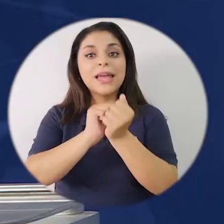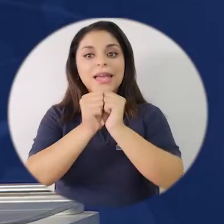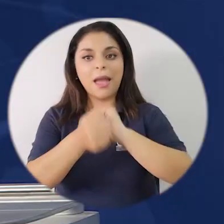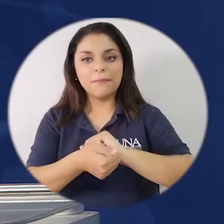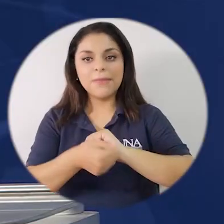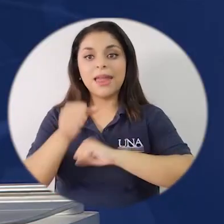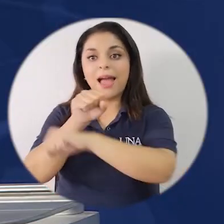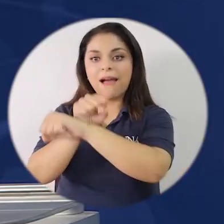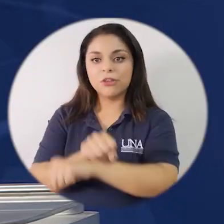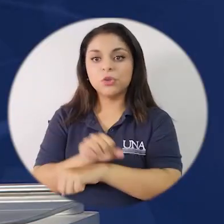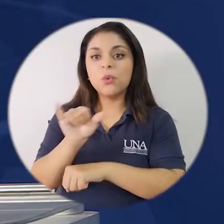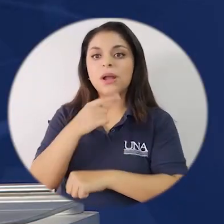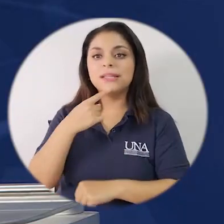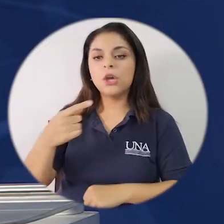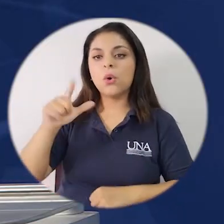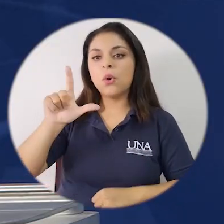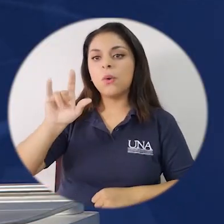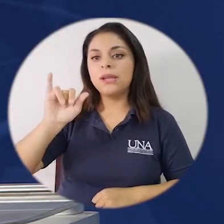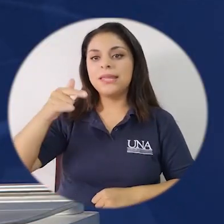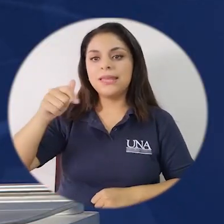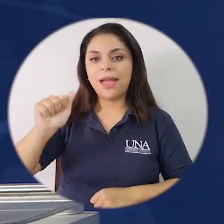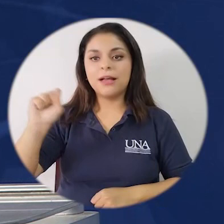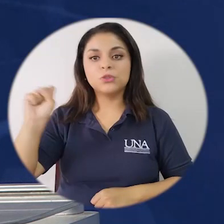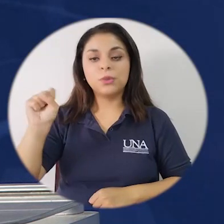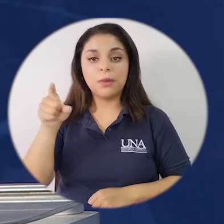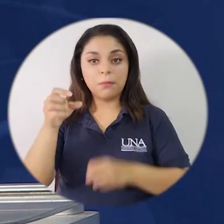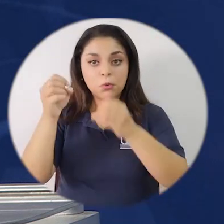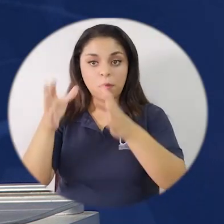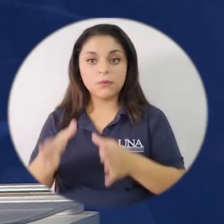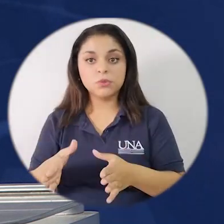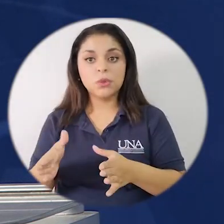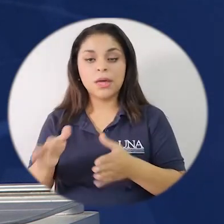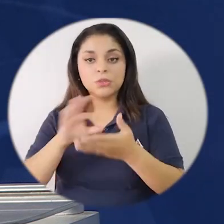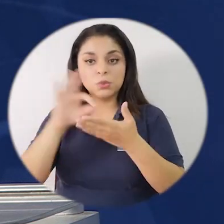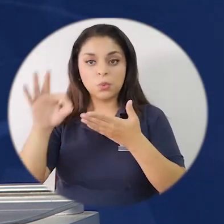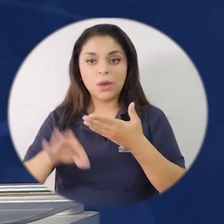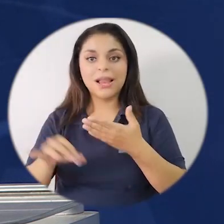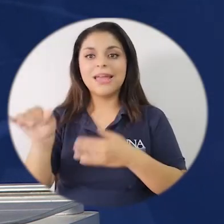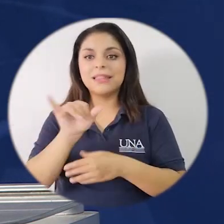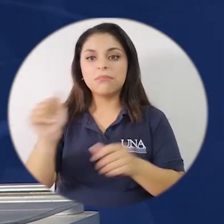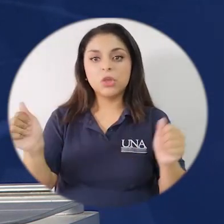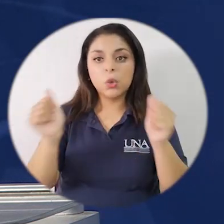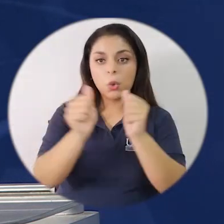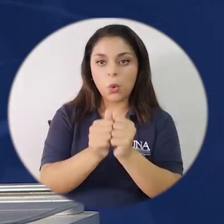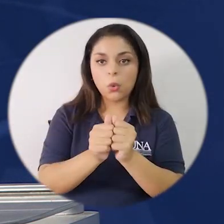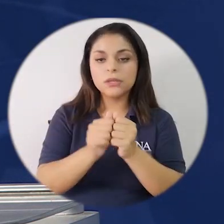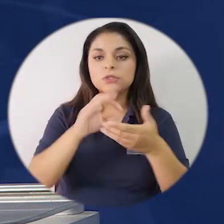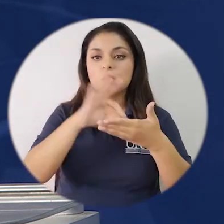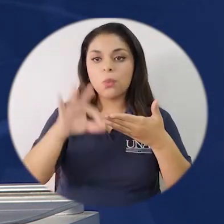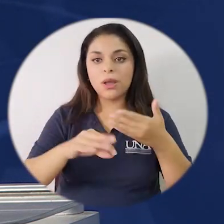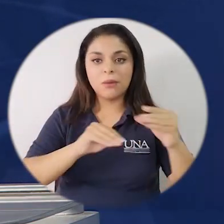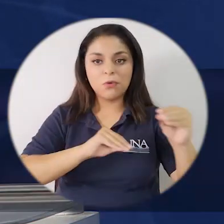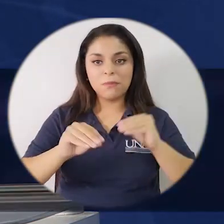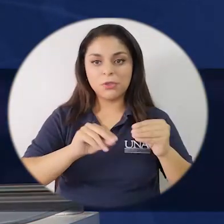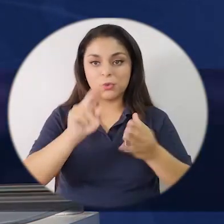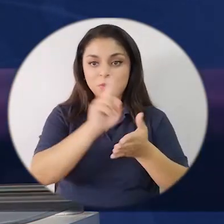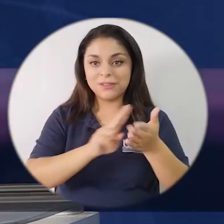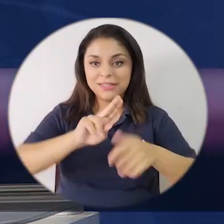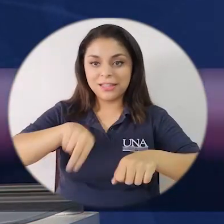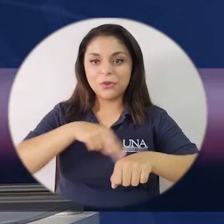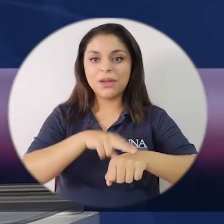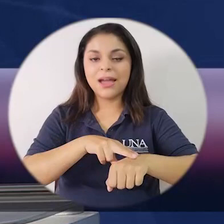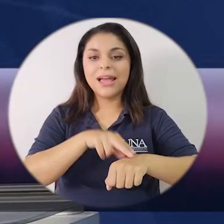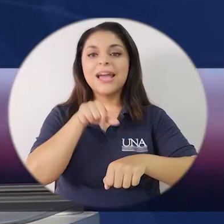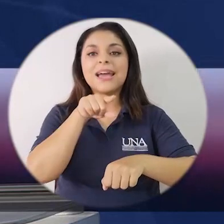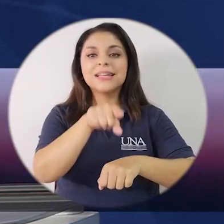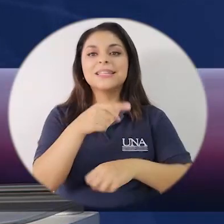dice Ligia Solís, quien es docente de preescolar y trabaja en conjunto con la Escuela de Ciencias del Movimiento Humano de la Universidad Nacional, con el objetivo